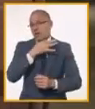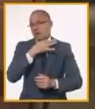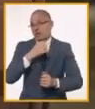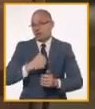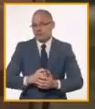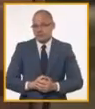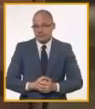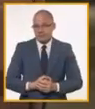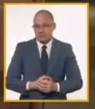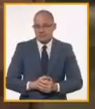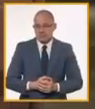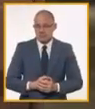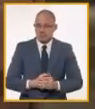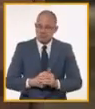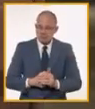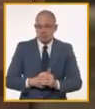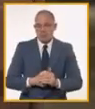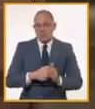En